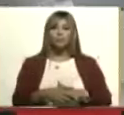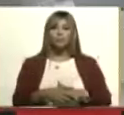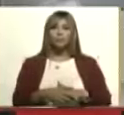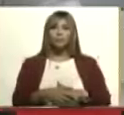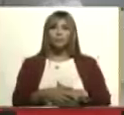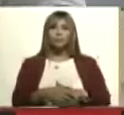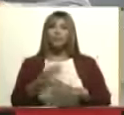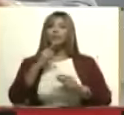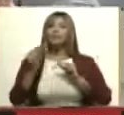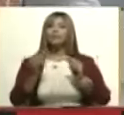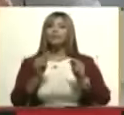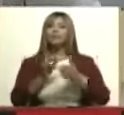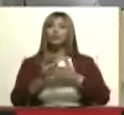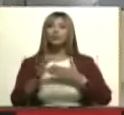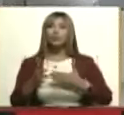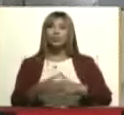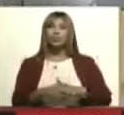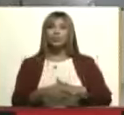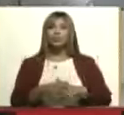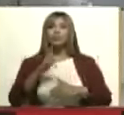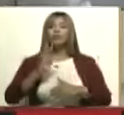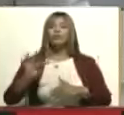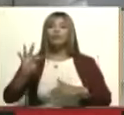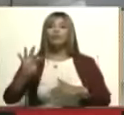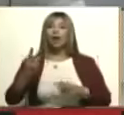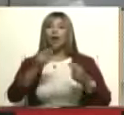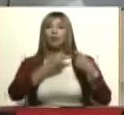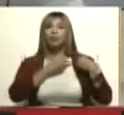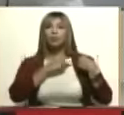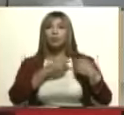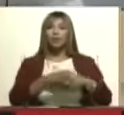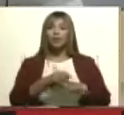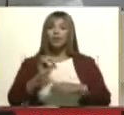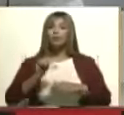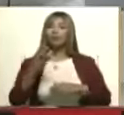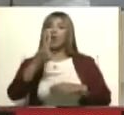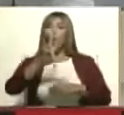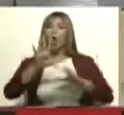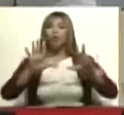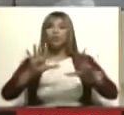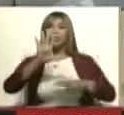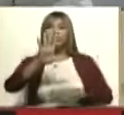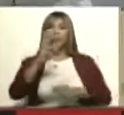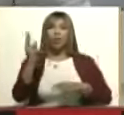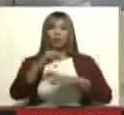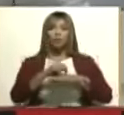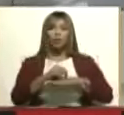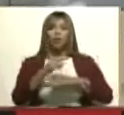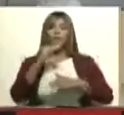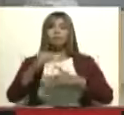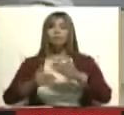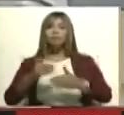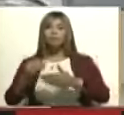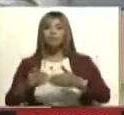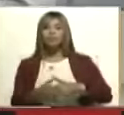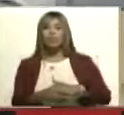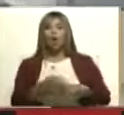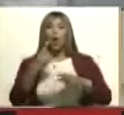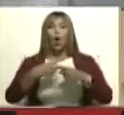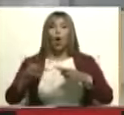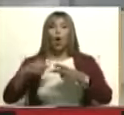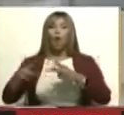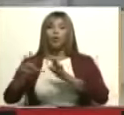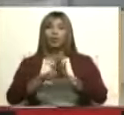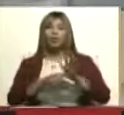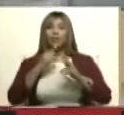a hablarle a la fiscal que lleva el caso, la fiscal 85 Nacional, para avanzar en otras